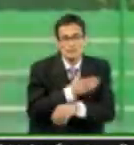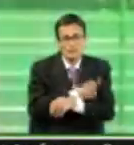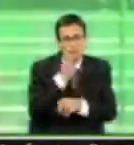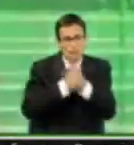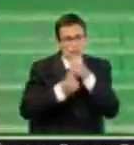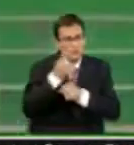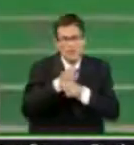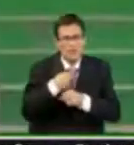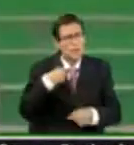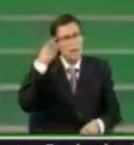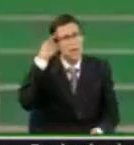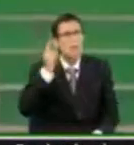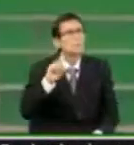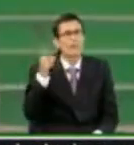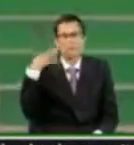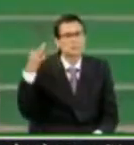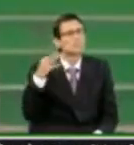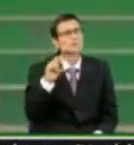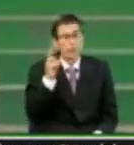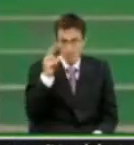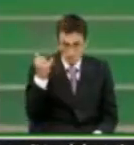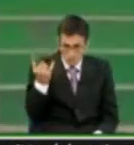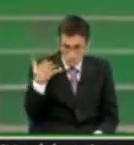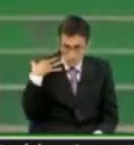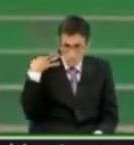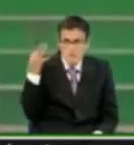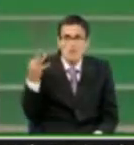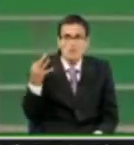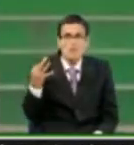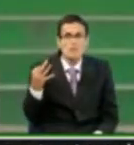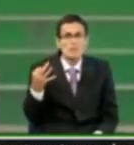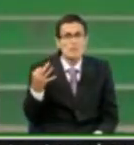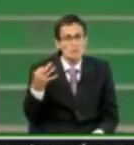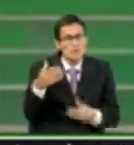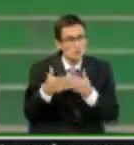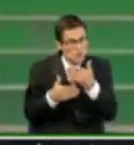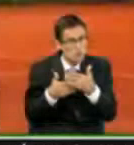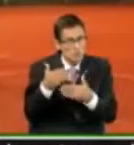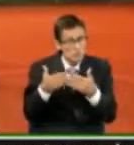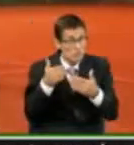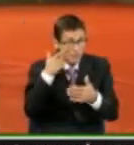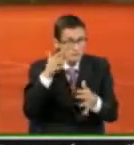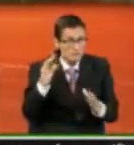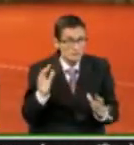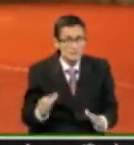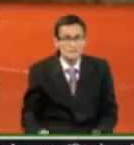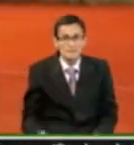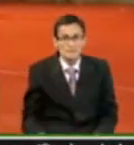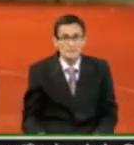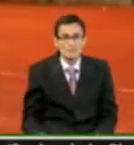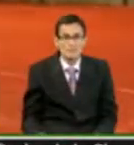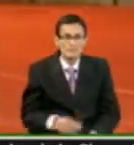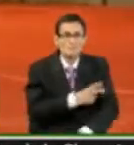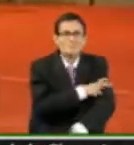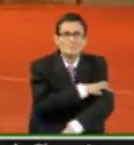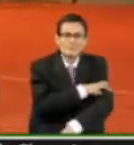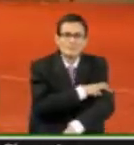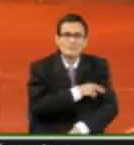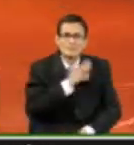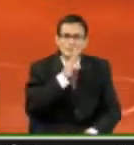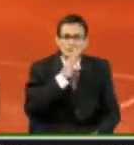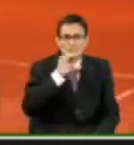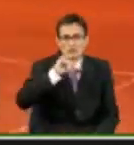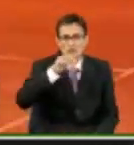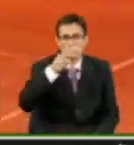esperaba esto pues espero ya seguir yendo en 16 y pues así avanzando y avanzando a ver cómo van las cosas el capitán será yonnhy pérez salomón